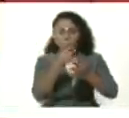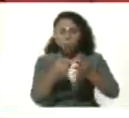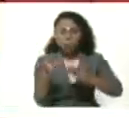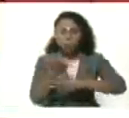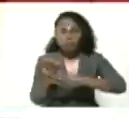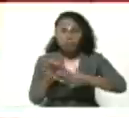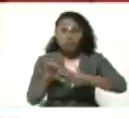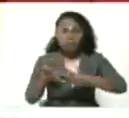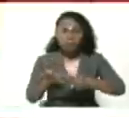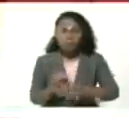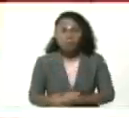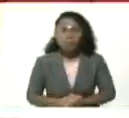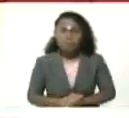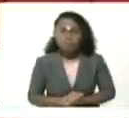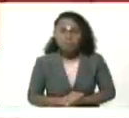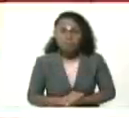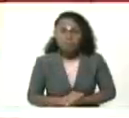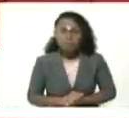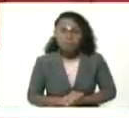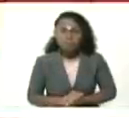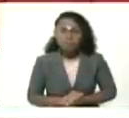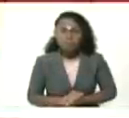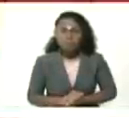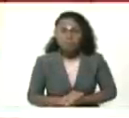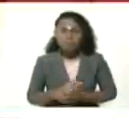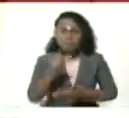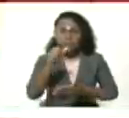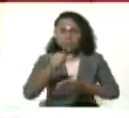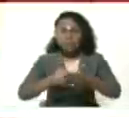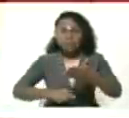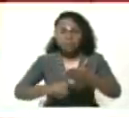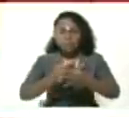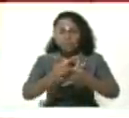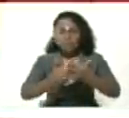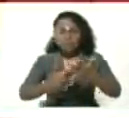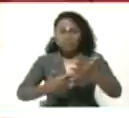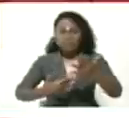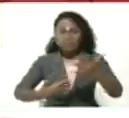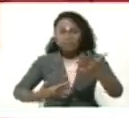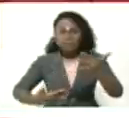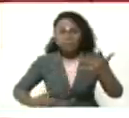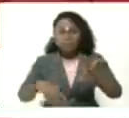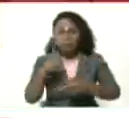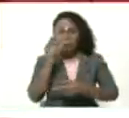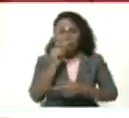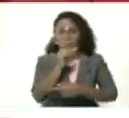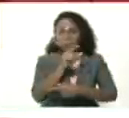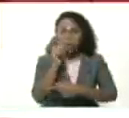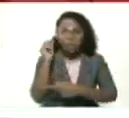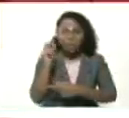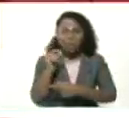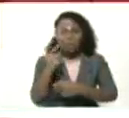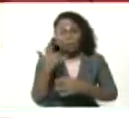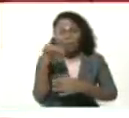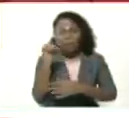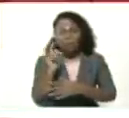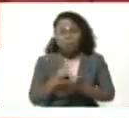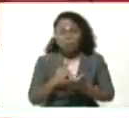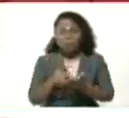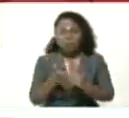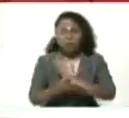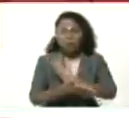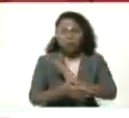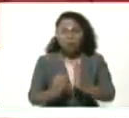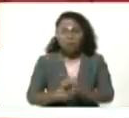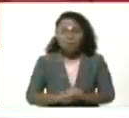Raúl Villamizar. Municipio Simón Rodríguez, Heidi Wong. Municipio Torres, Derwin Canelones. Municipio San